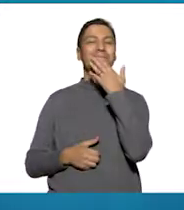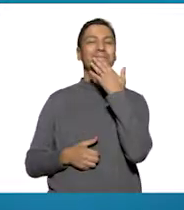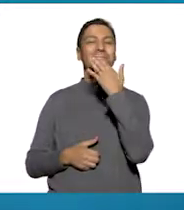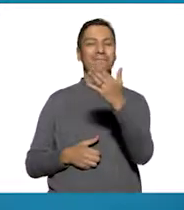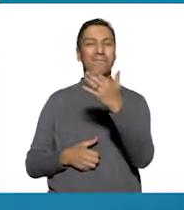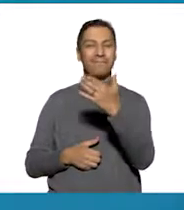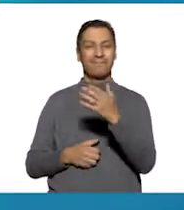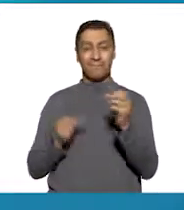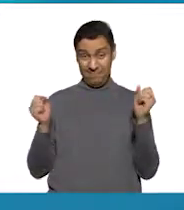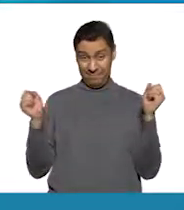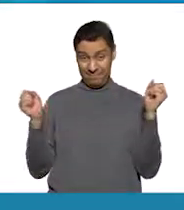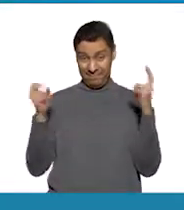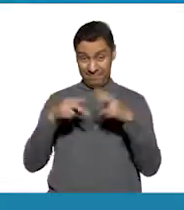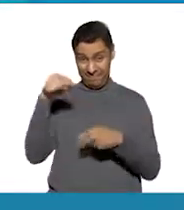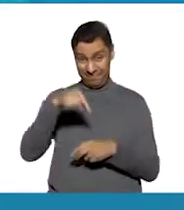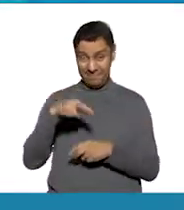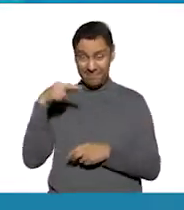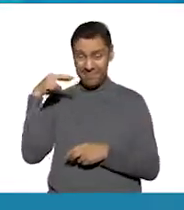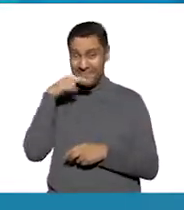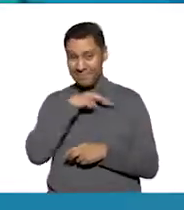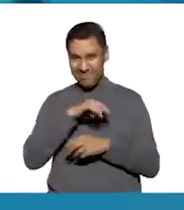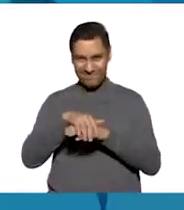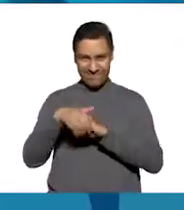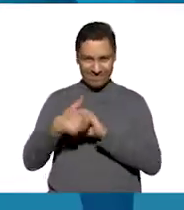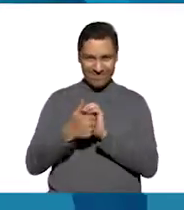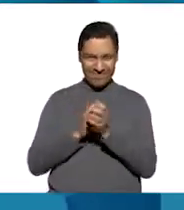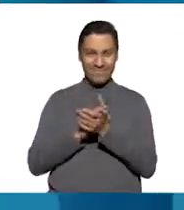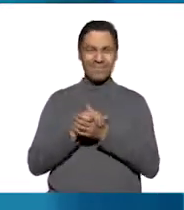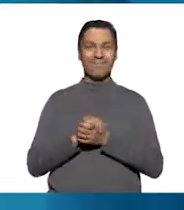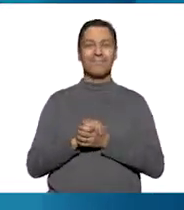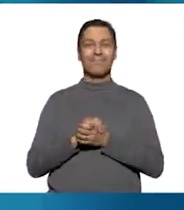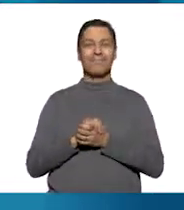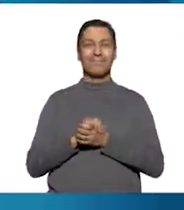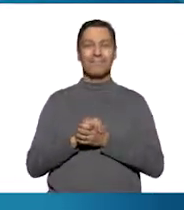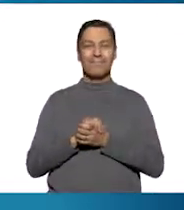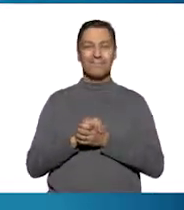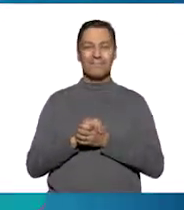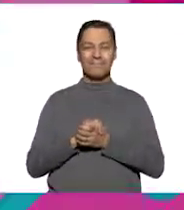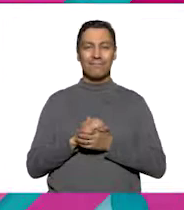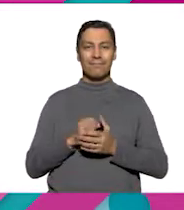¡Muy bien! ¡Nos vemos pronto!